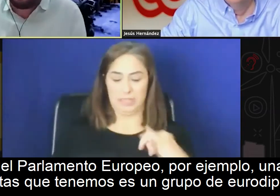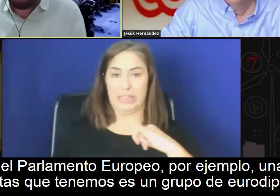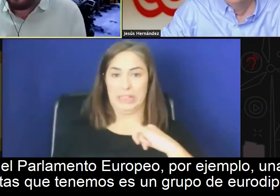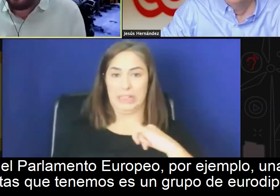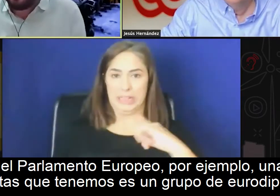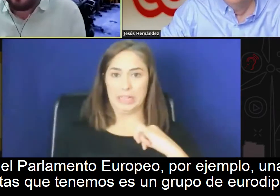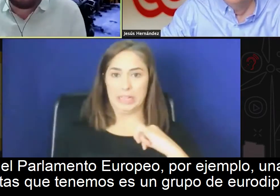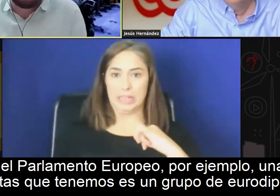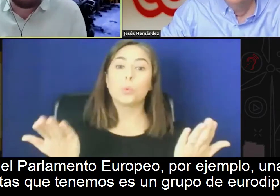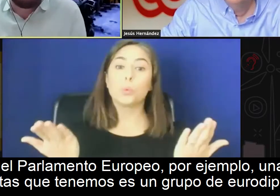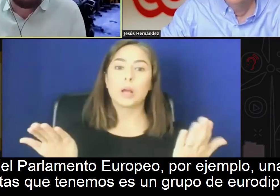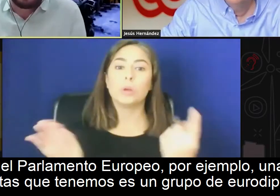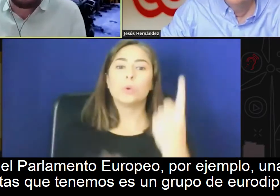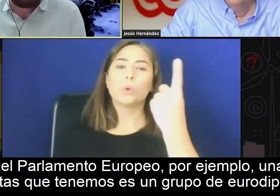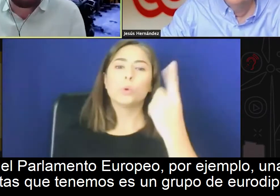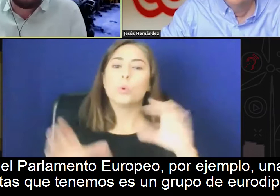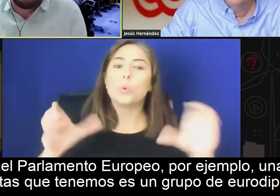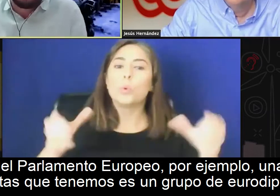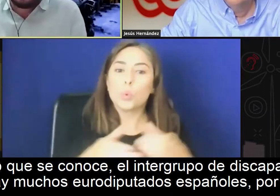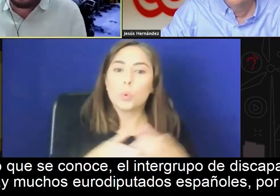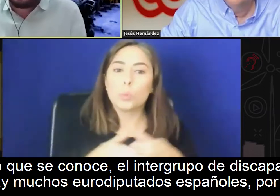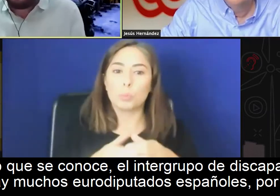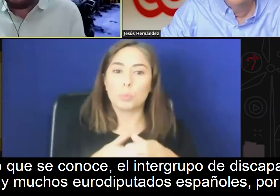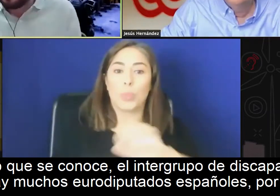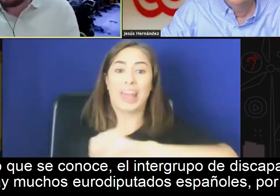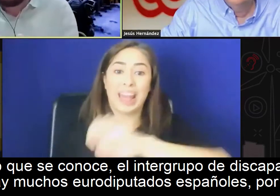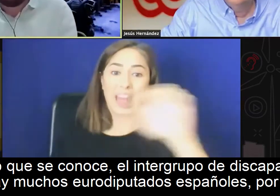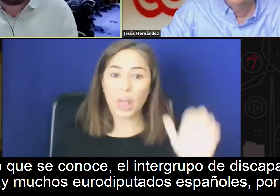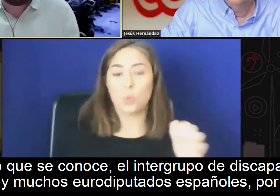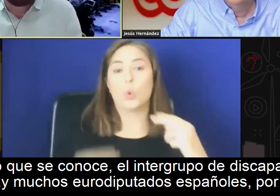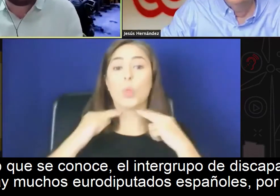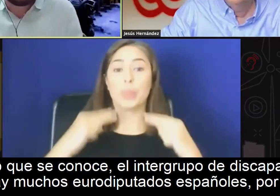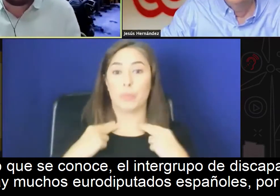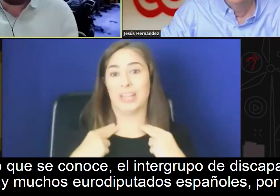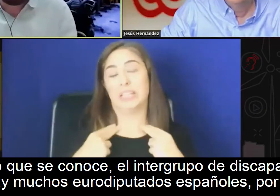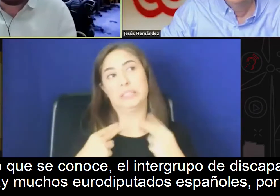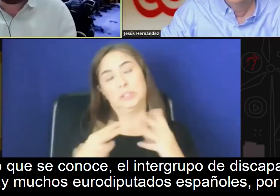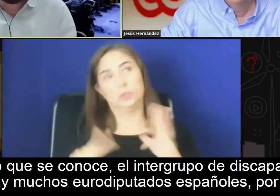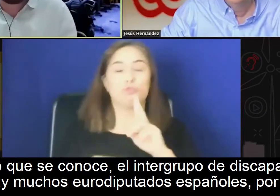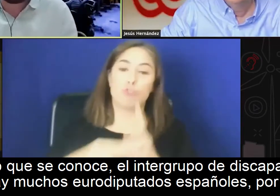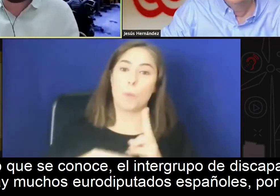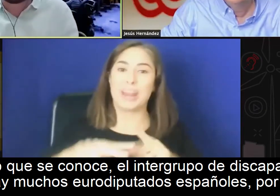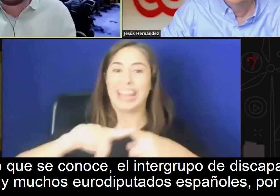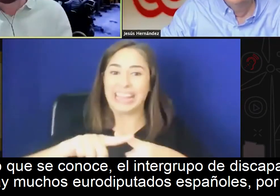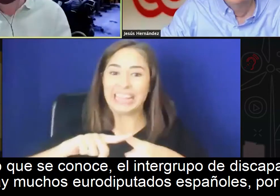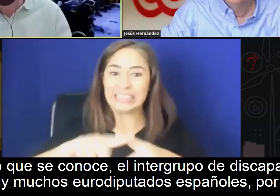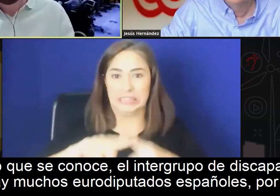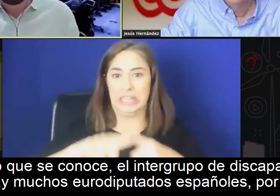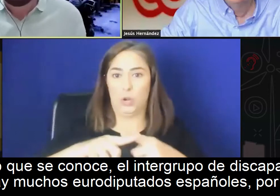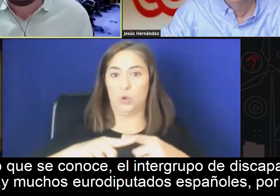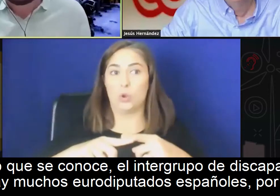es un grupo de eurodiputados, un intergrupo que se conoce, el intergrupo de